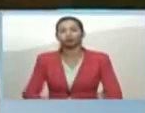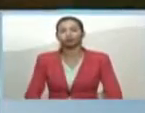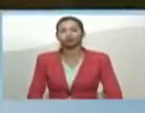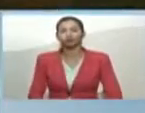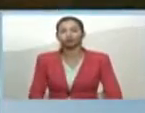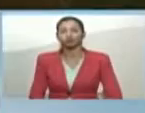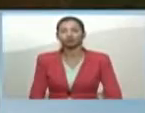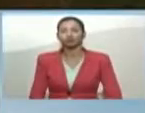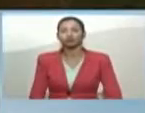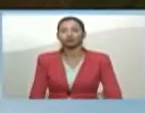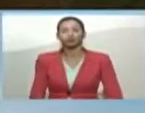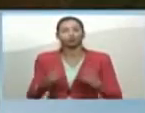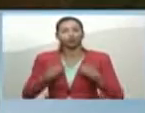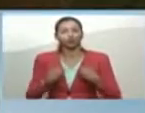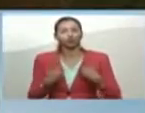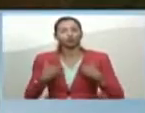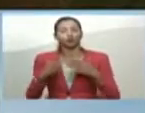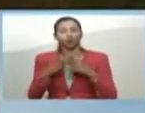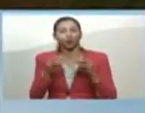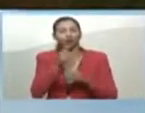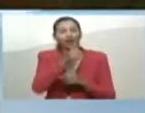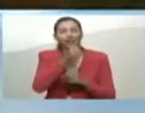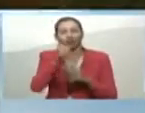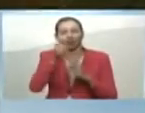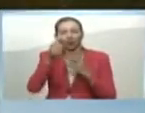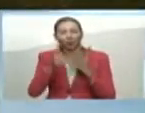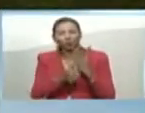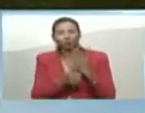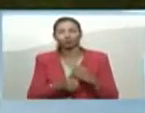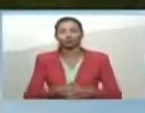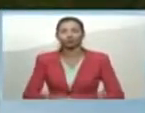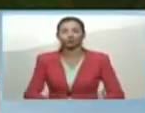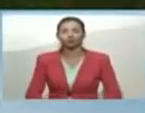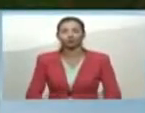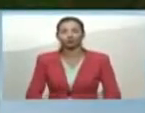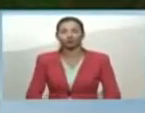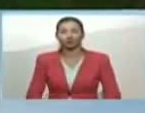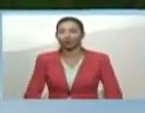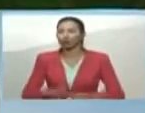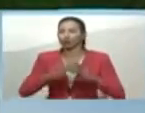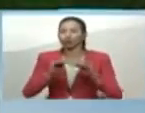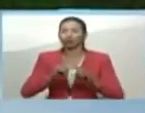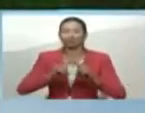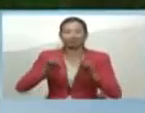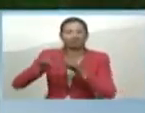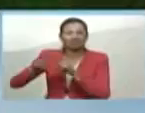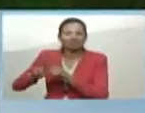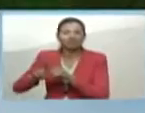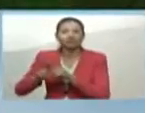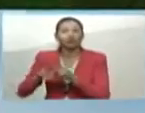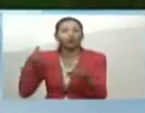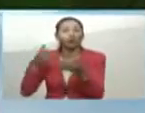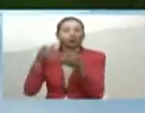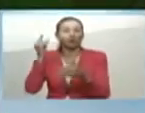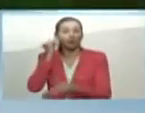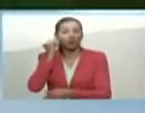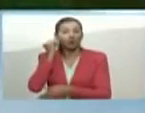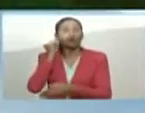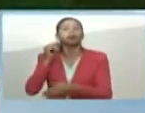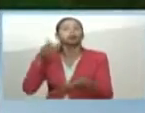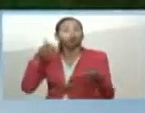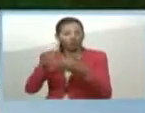afectando todo, cada cosa, para desestabilizar la mujer. Con la mujer desestabilizar la